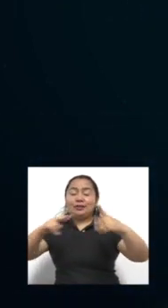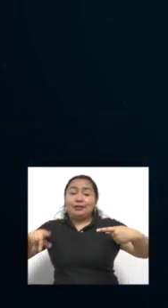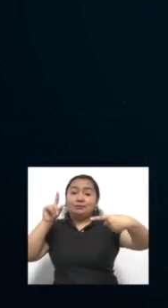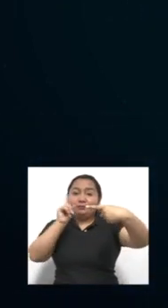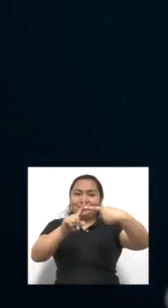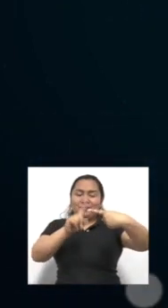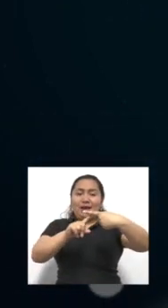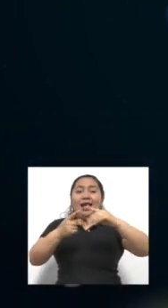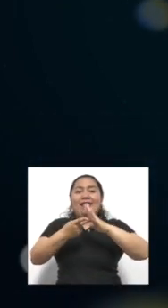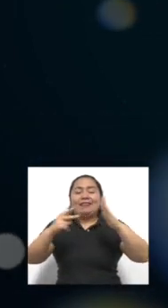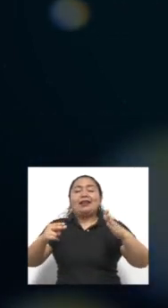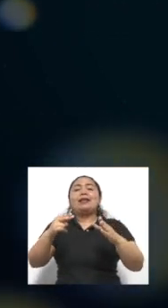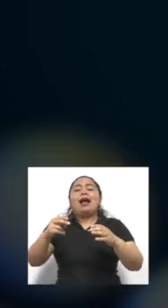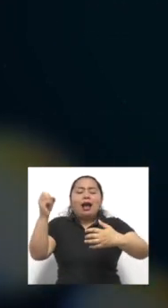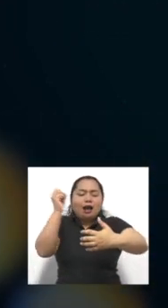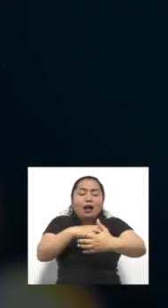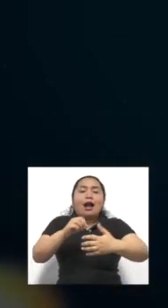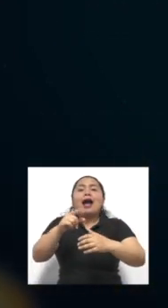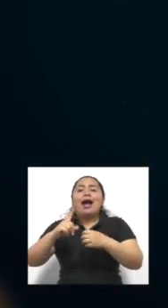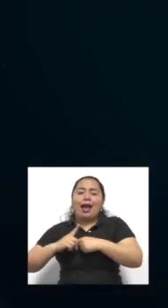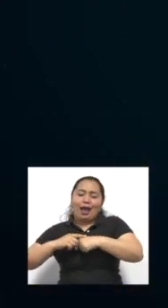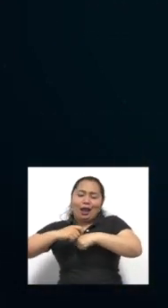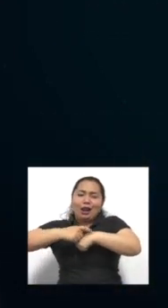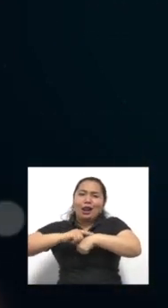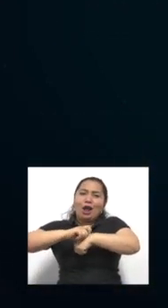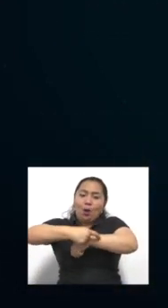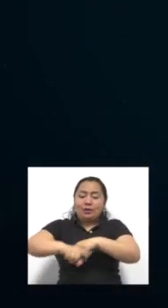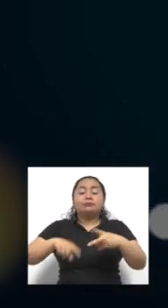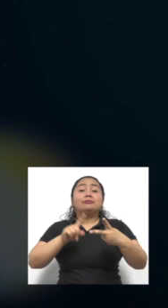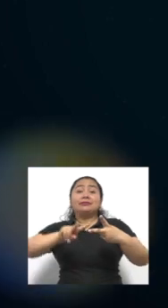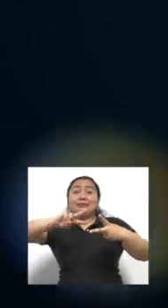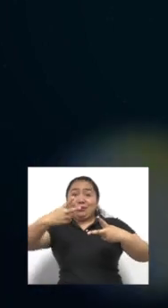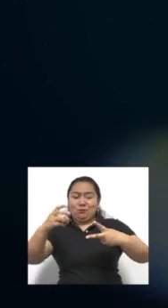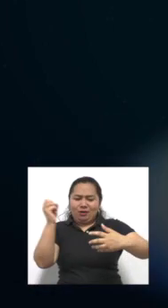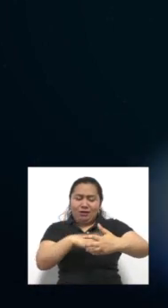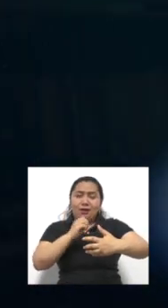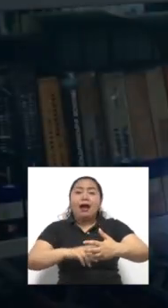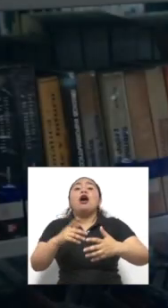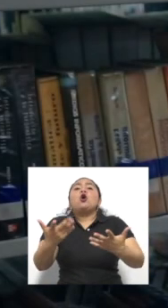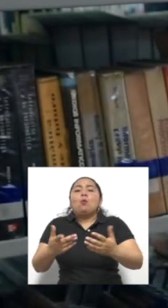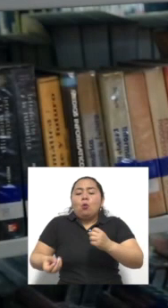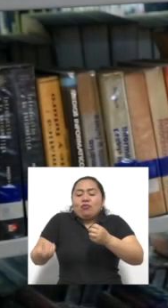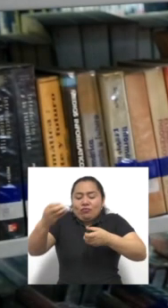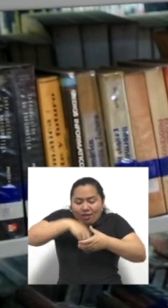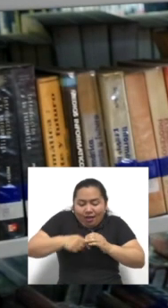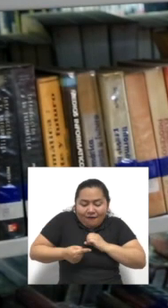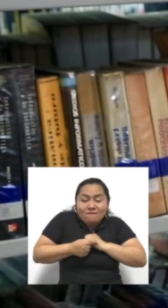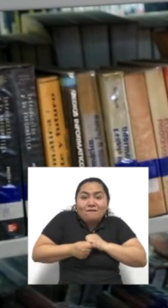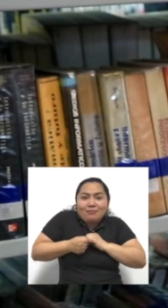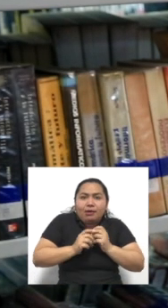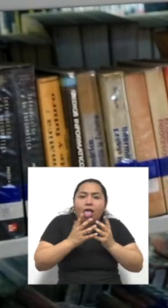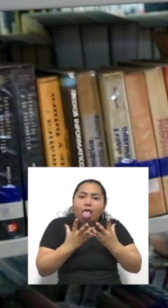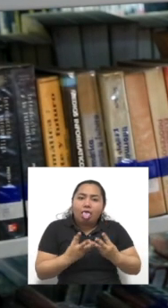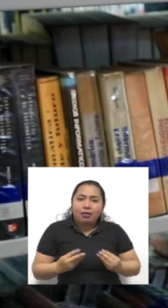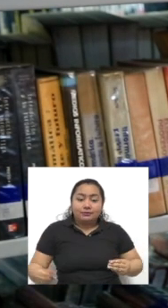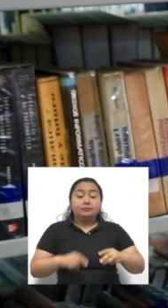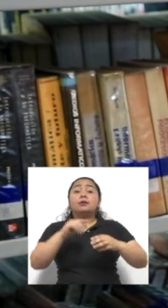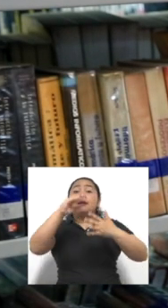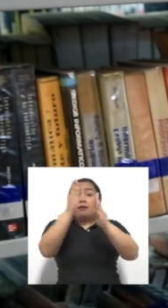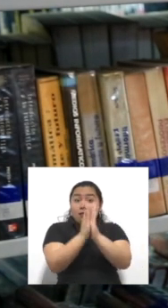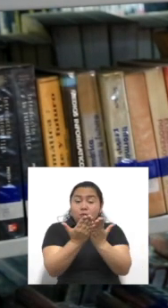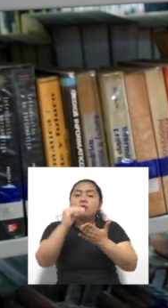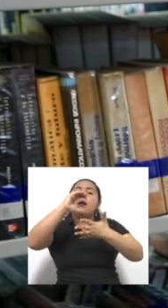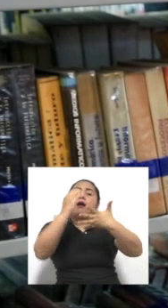dos técnicas, la primera el hombricompostaje y la segunda el compostaje por volteo. Igualmente, el libro contiene